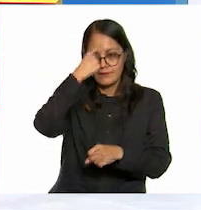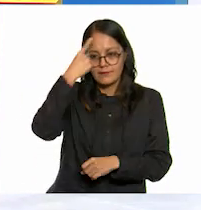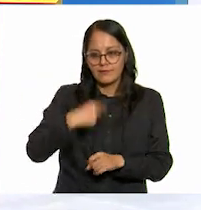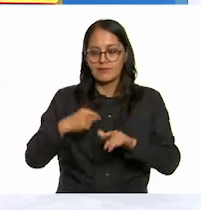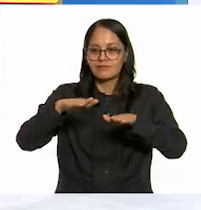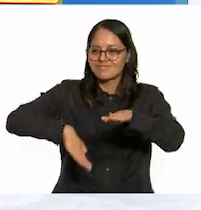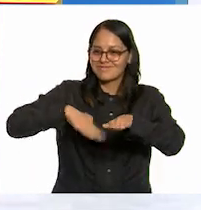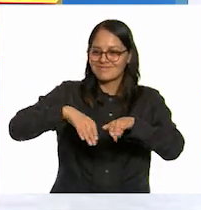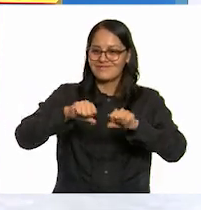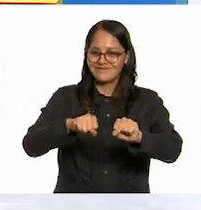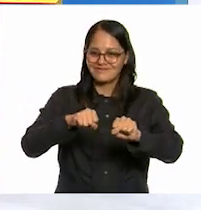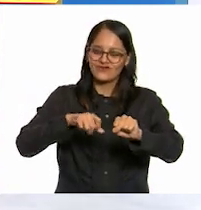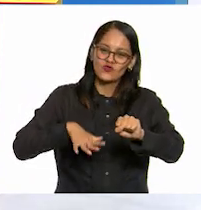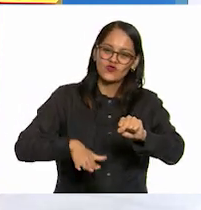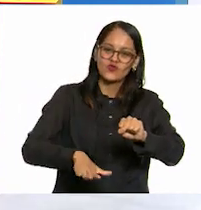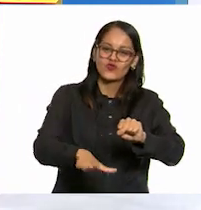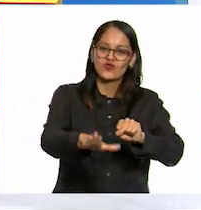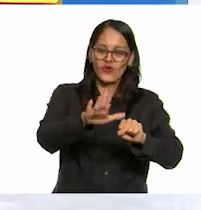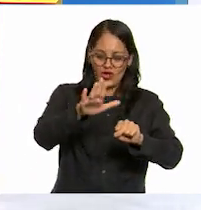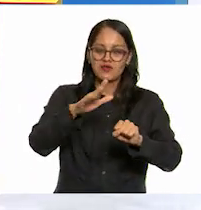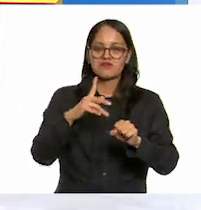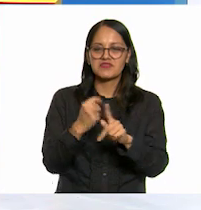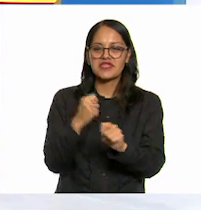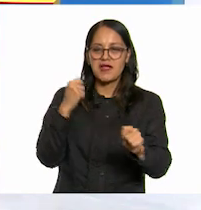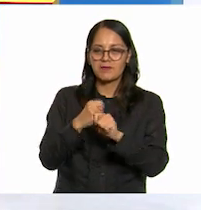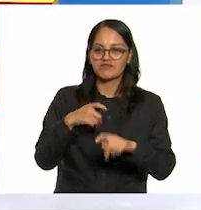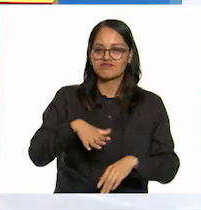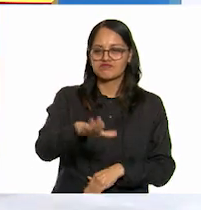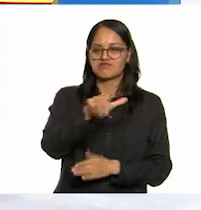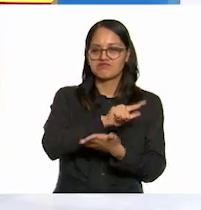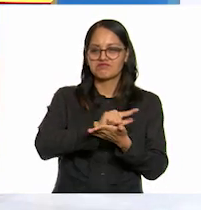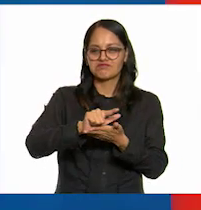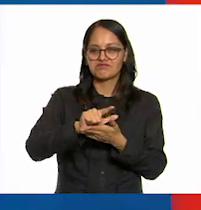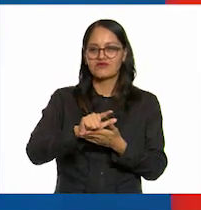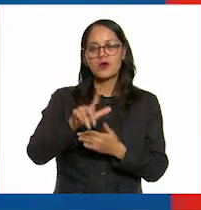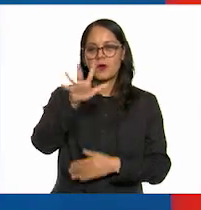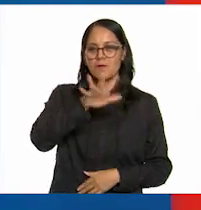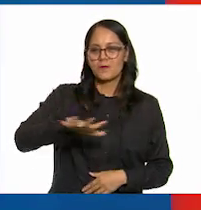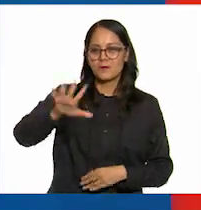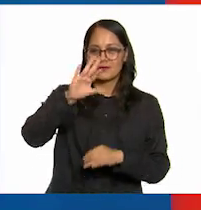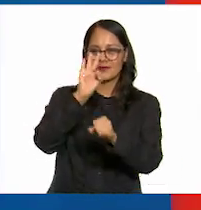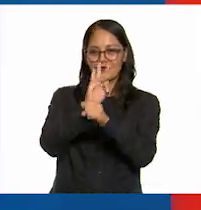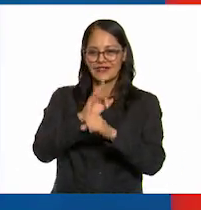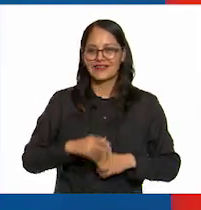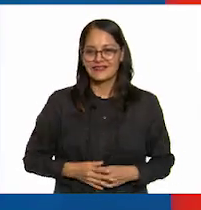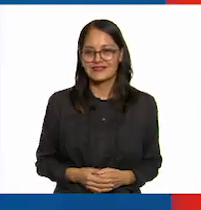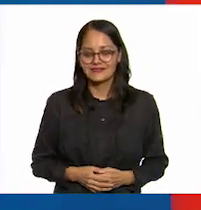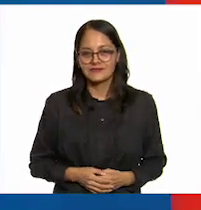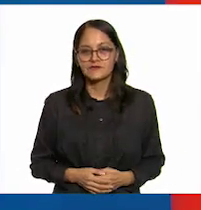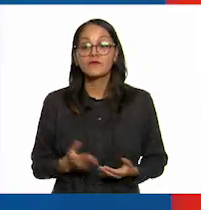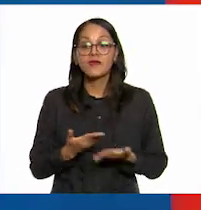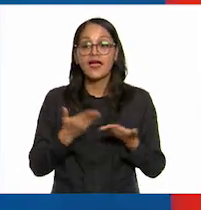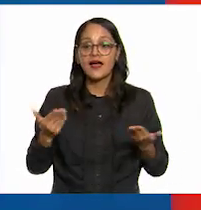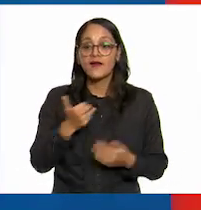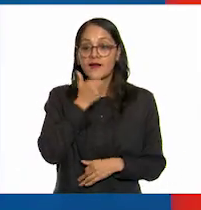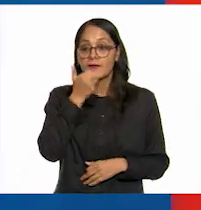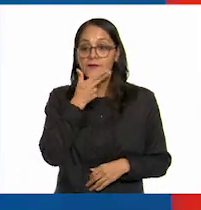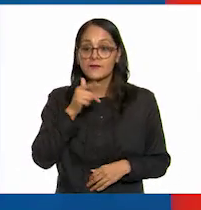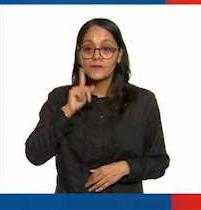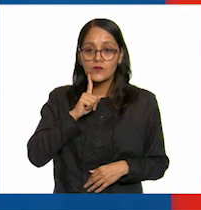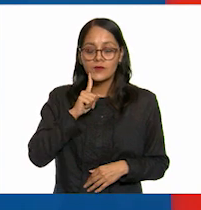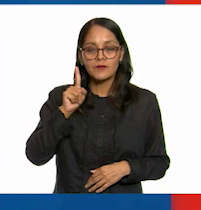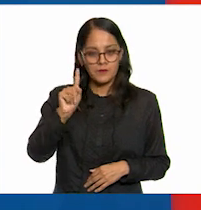nos da un medio de transporte super limpio y ecológico bien ahora alumnas y alumnos